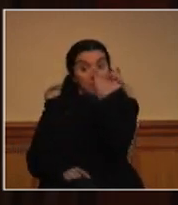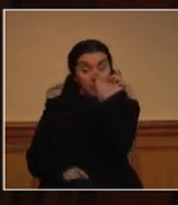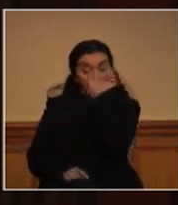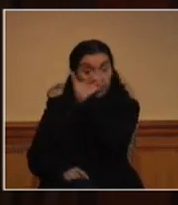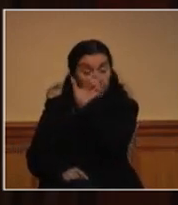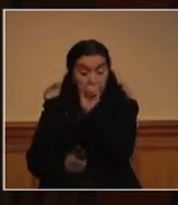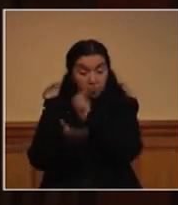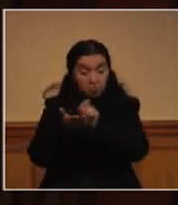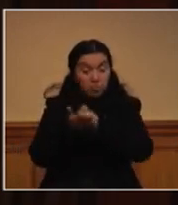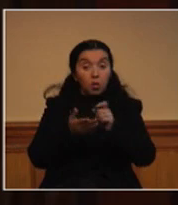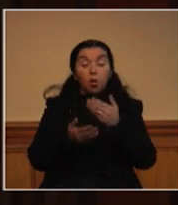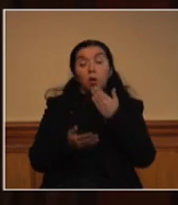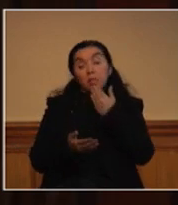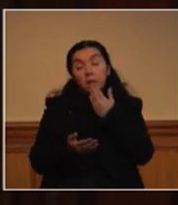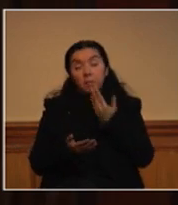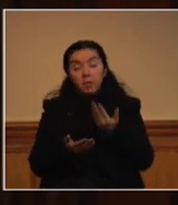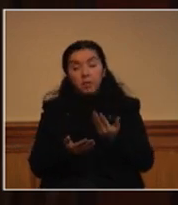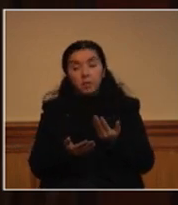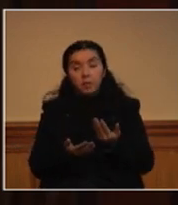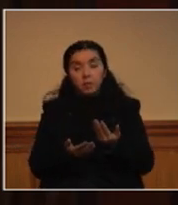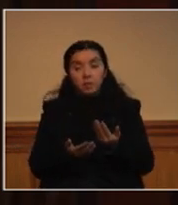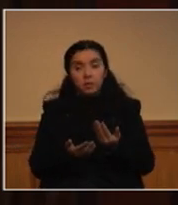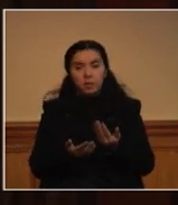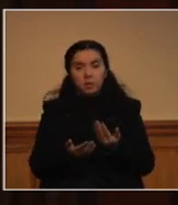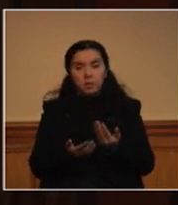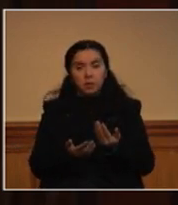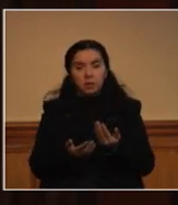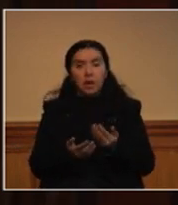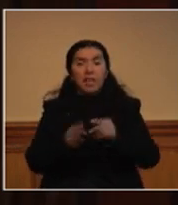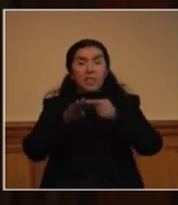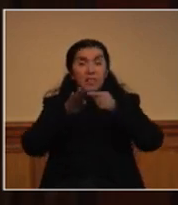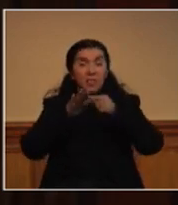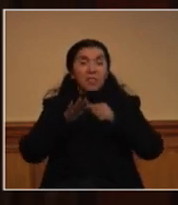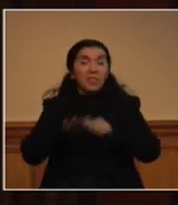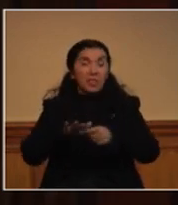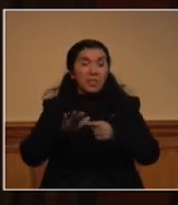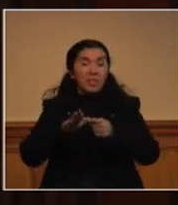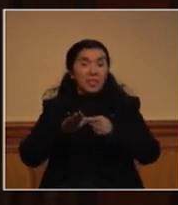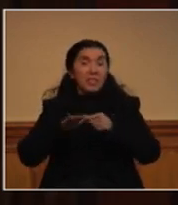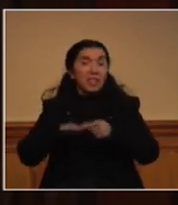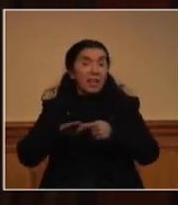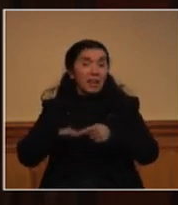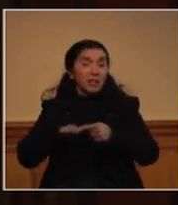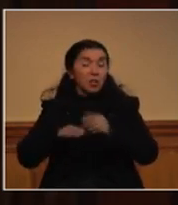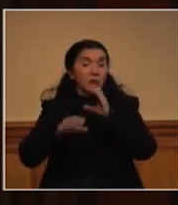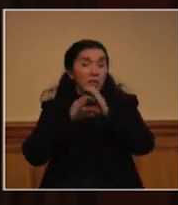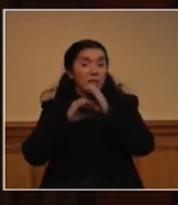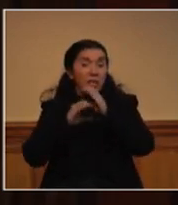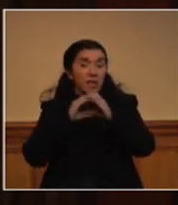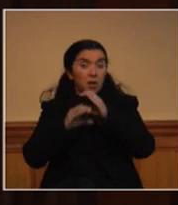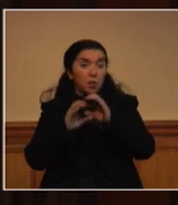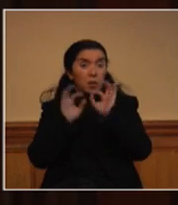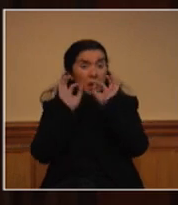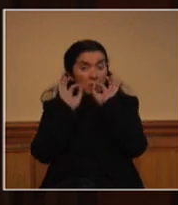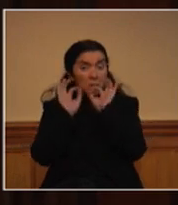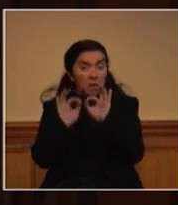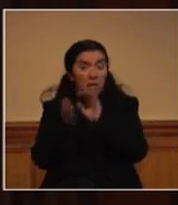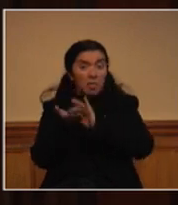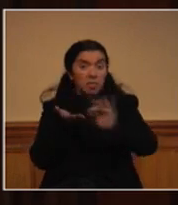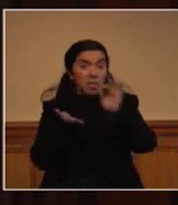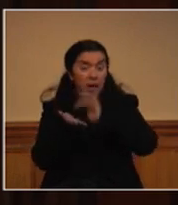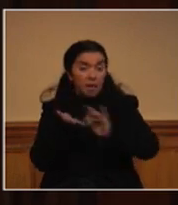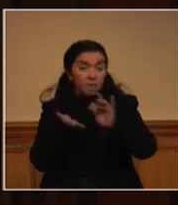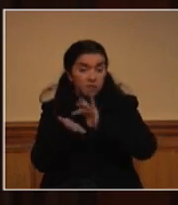escrita o a través de la tecnología para la comunicación, el dispositivo específico, la tablet,